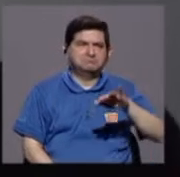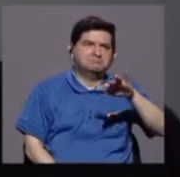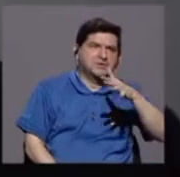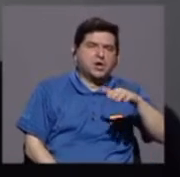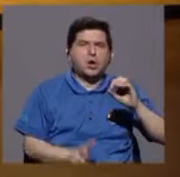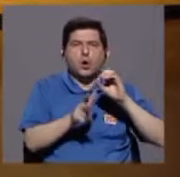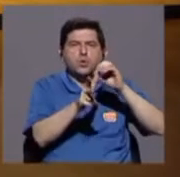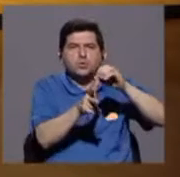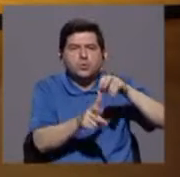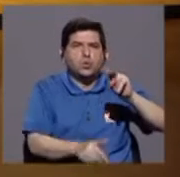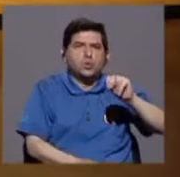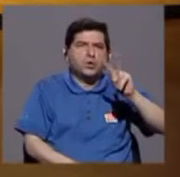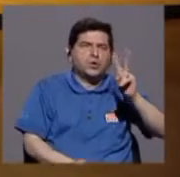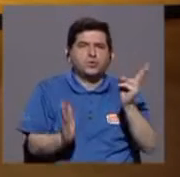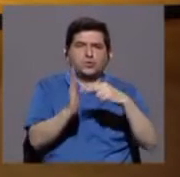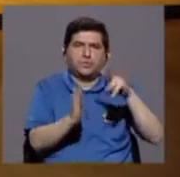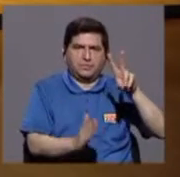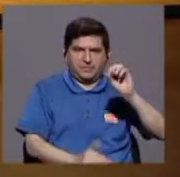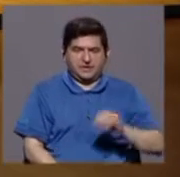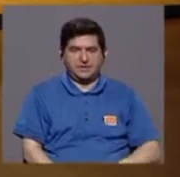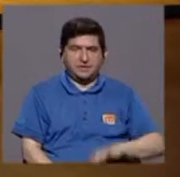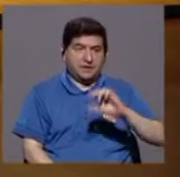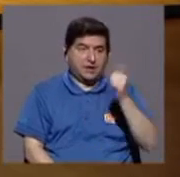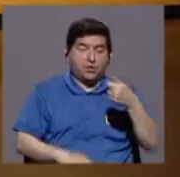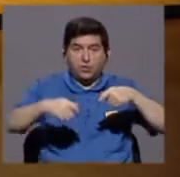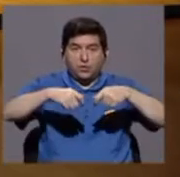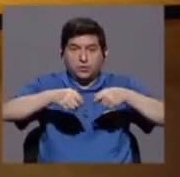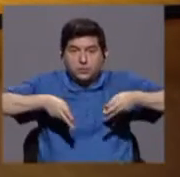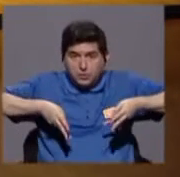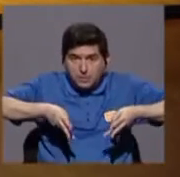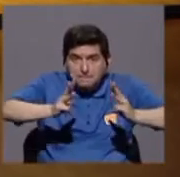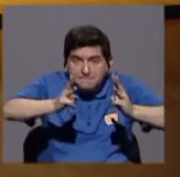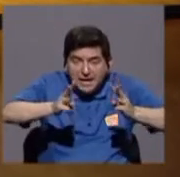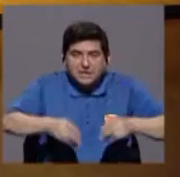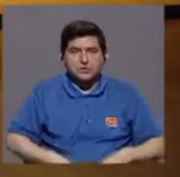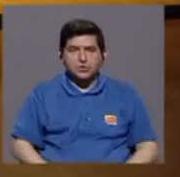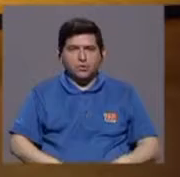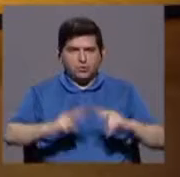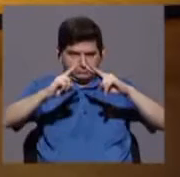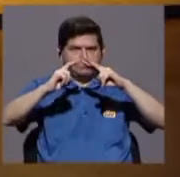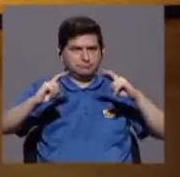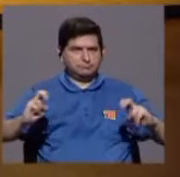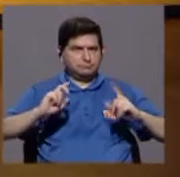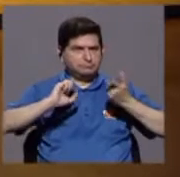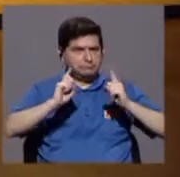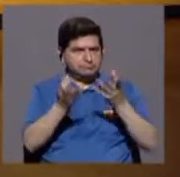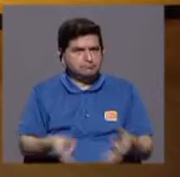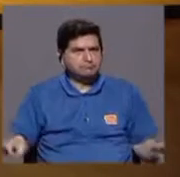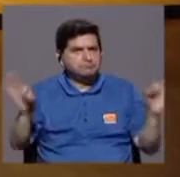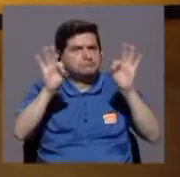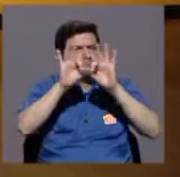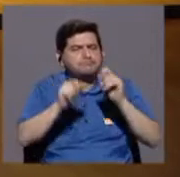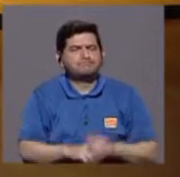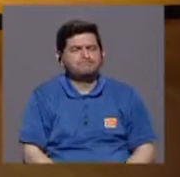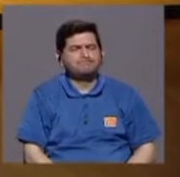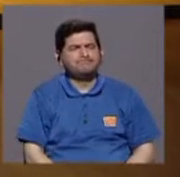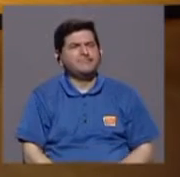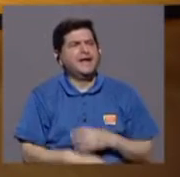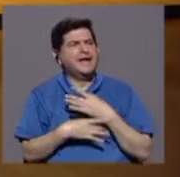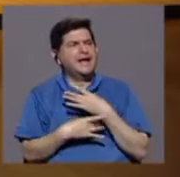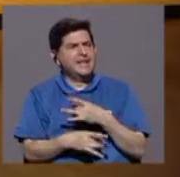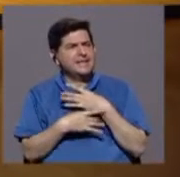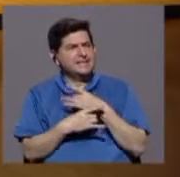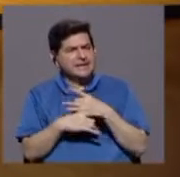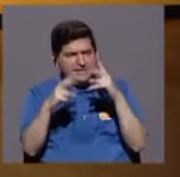um, Otro elemento metodológico importante fue que nos interesaba conocer